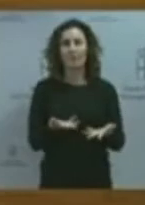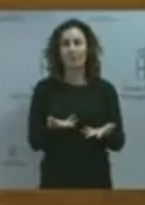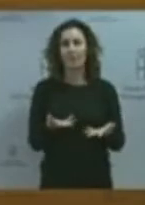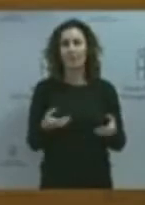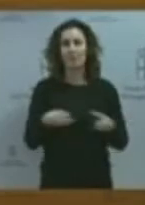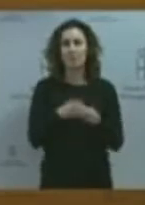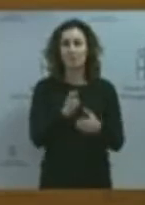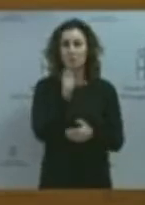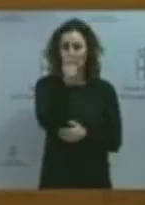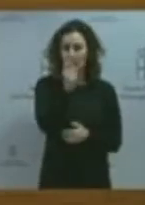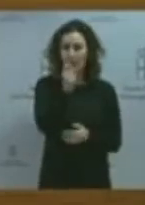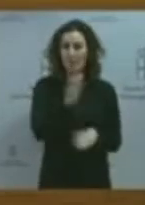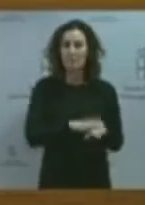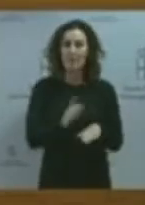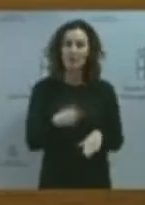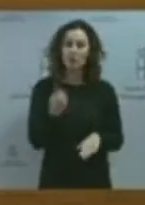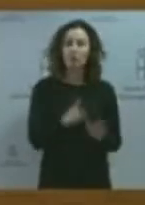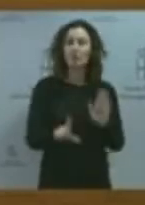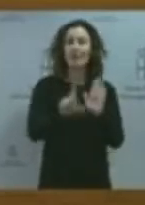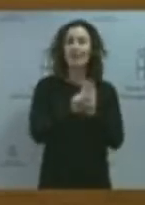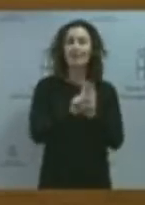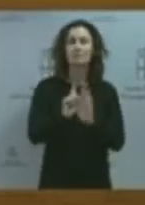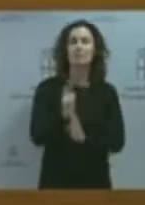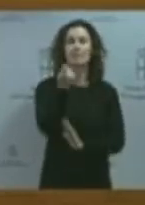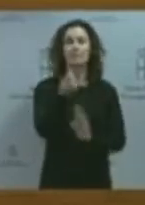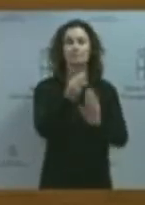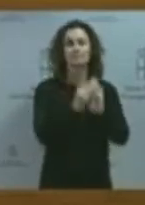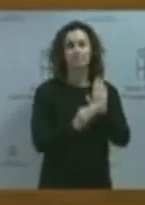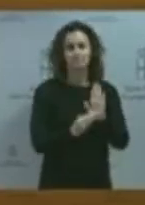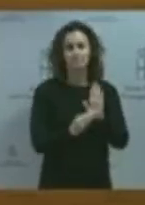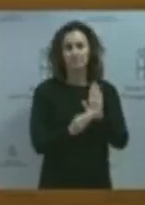que recuella todo lo aquí dicho y podamos hacer el mayor trabajo para la gente en Asturias. Nada más, gracias.